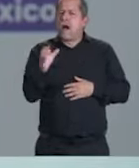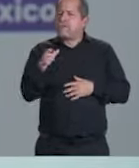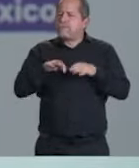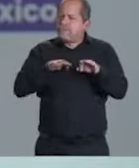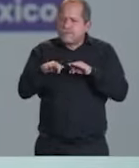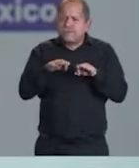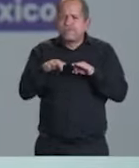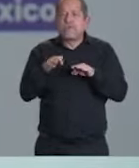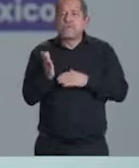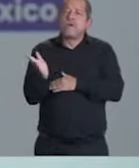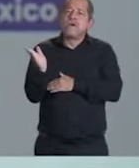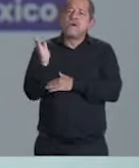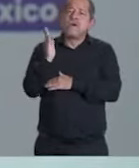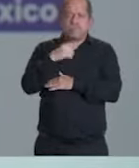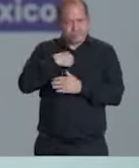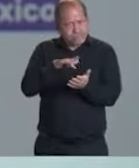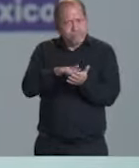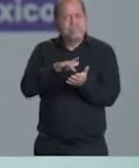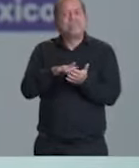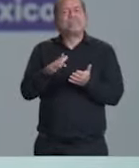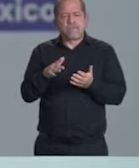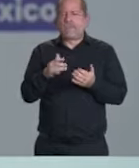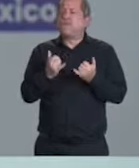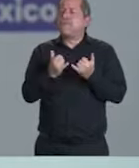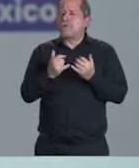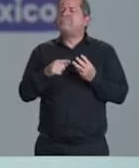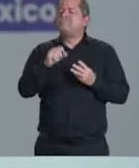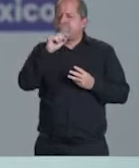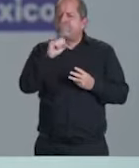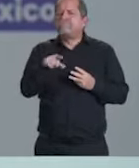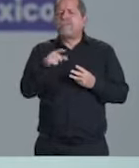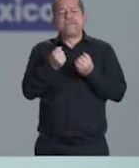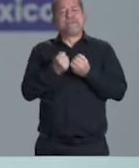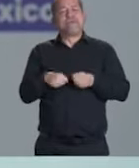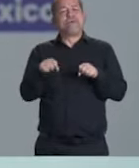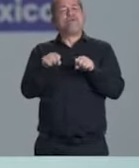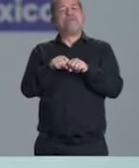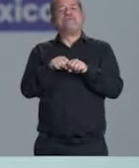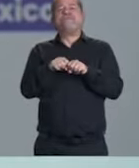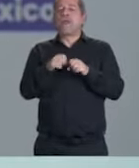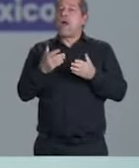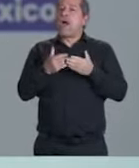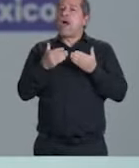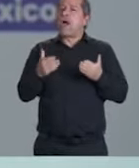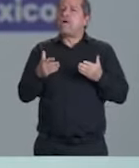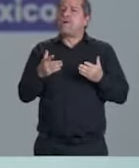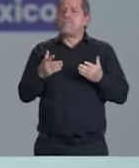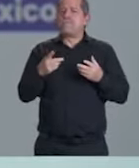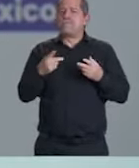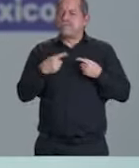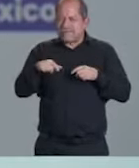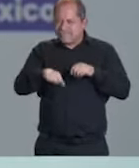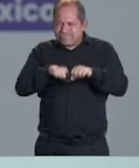darle seguridad social, o tiene que haber seguridad social para todo este nuevo empleo de repartidores, y también